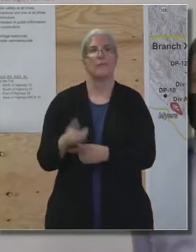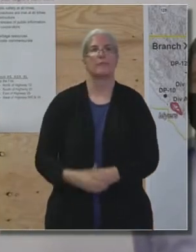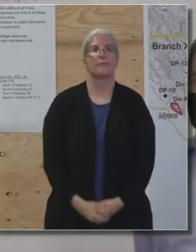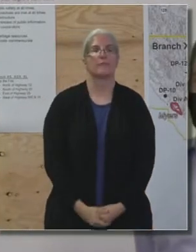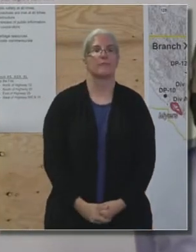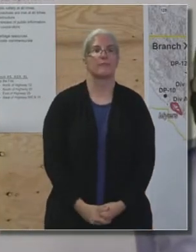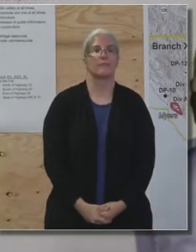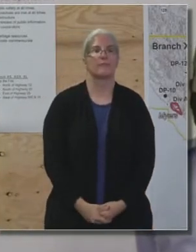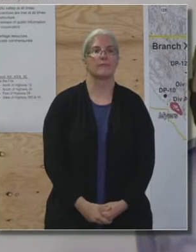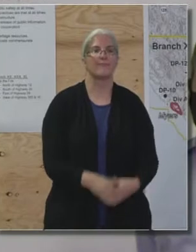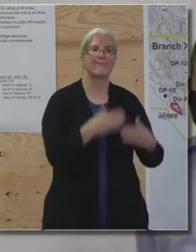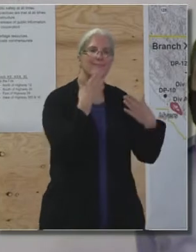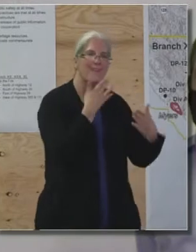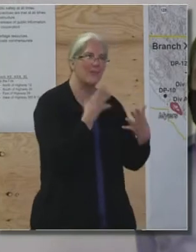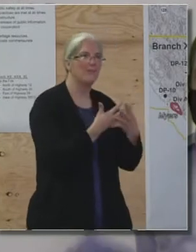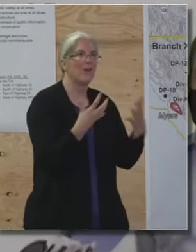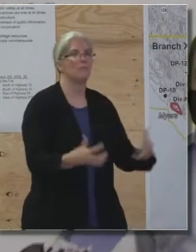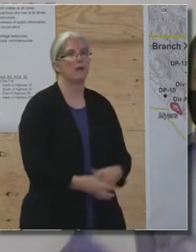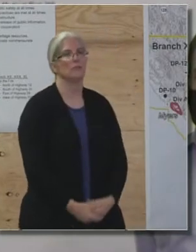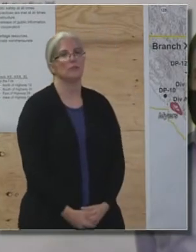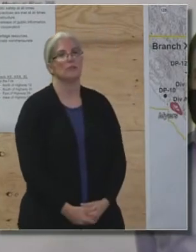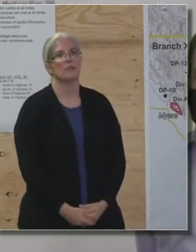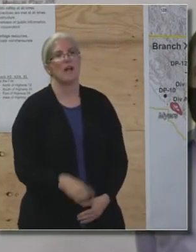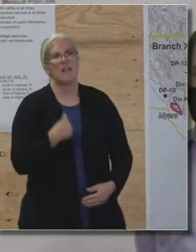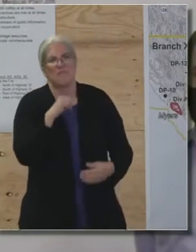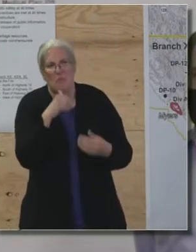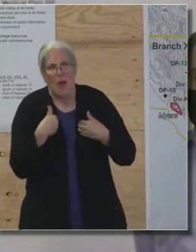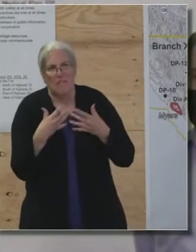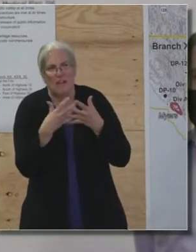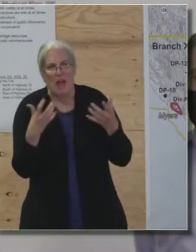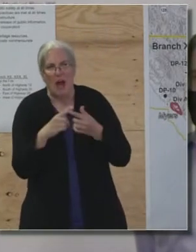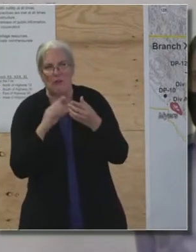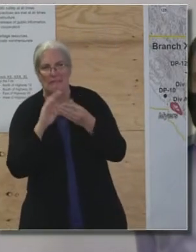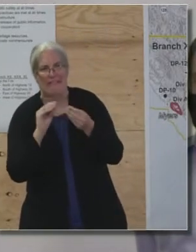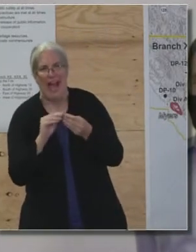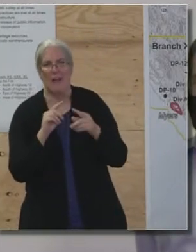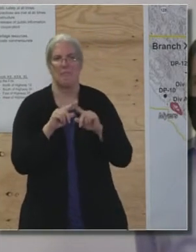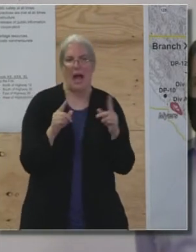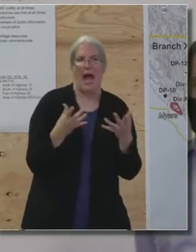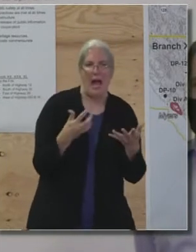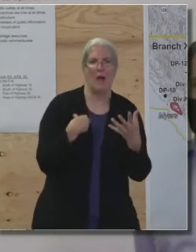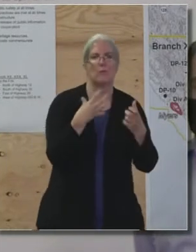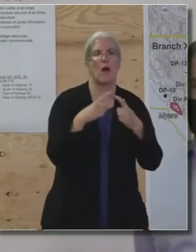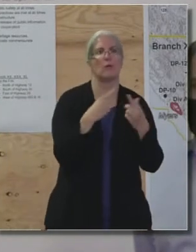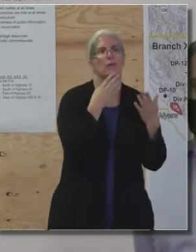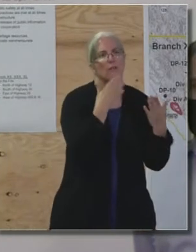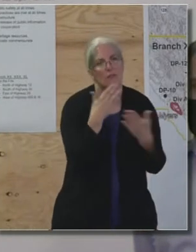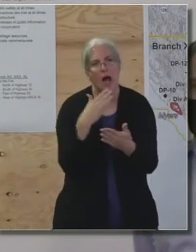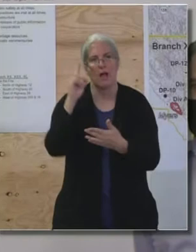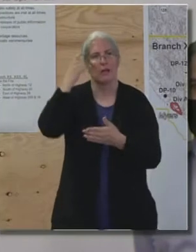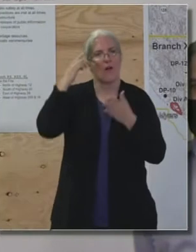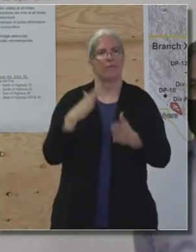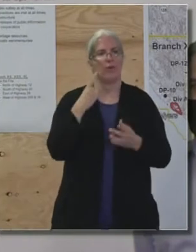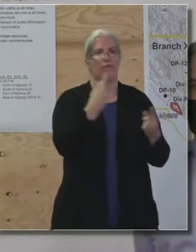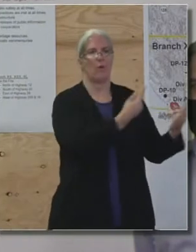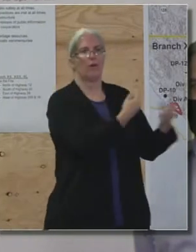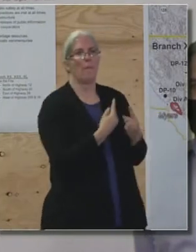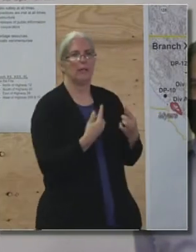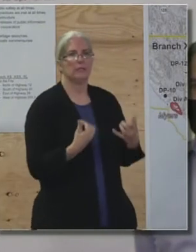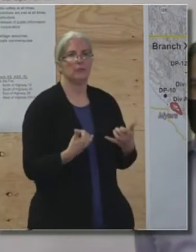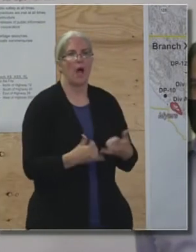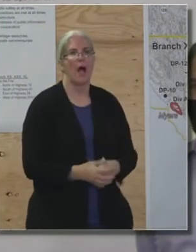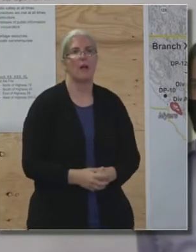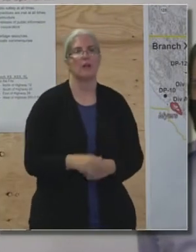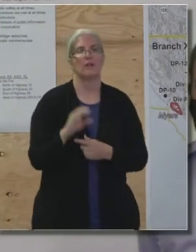gracias señor congresista no hay mucho que agregar quiero dar muchísimas gracias al gobernador por estar aquí hoy hoy es